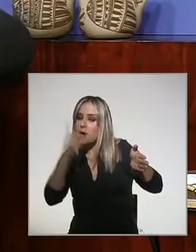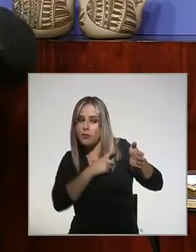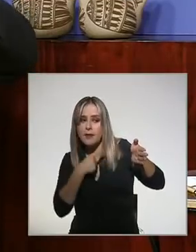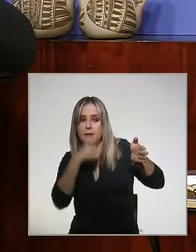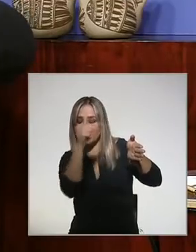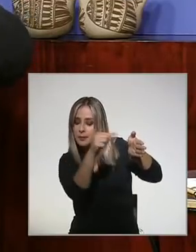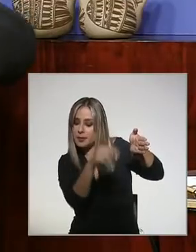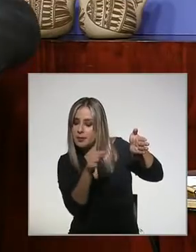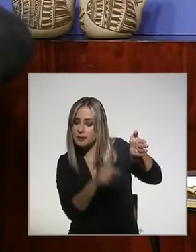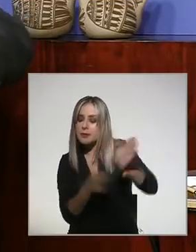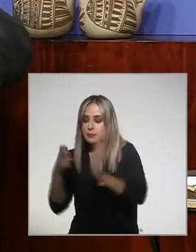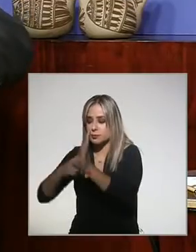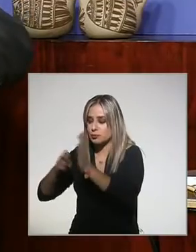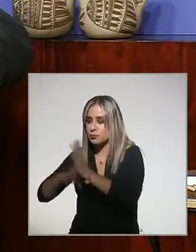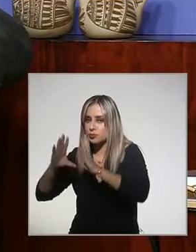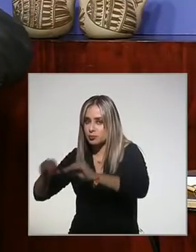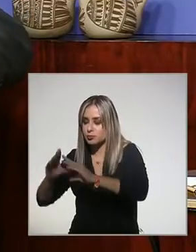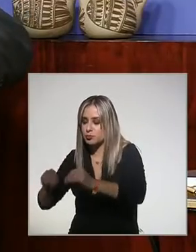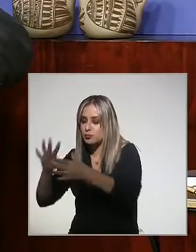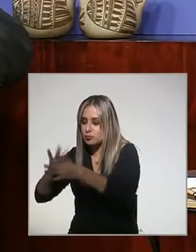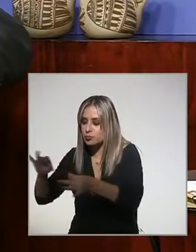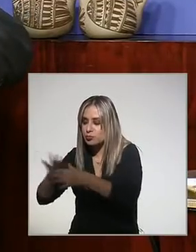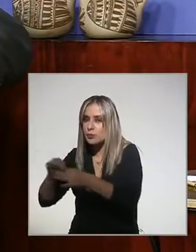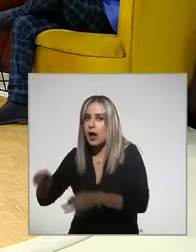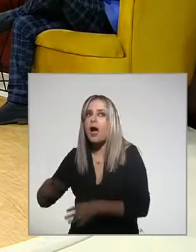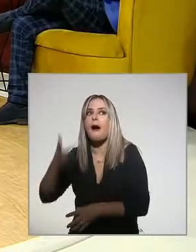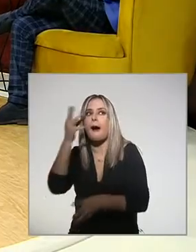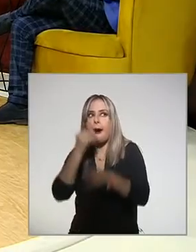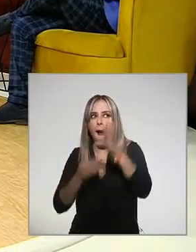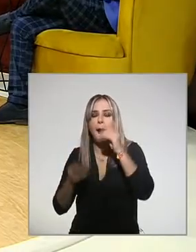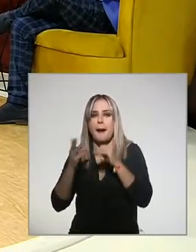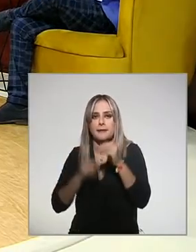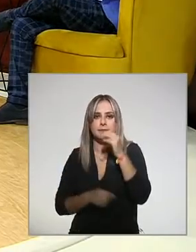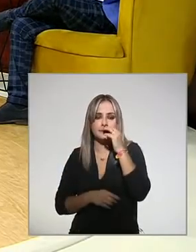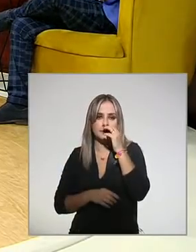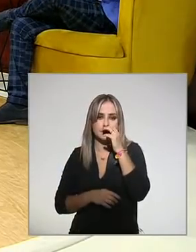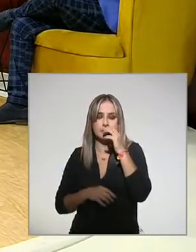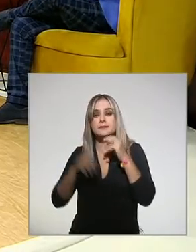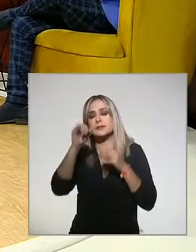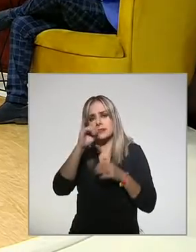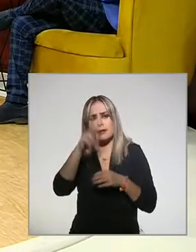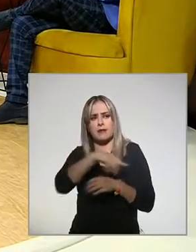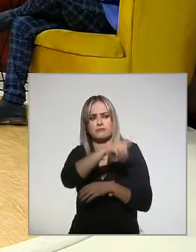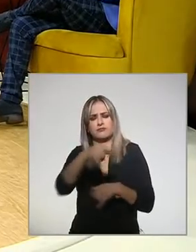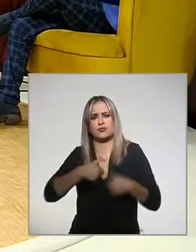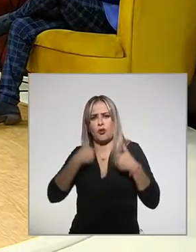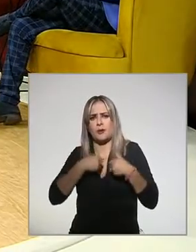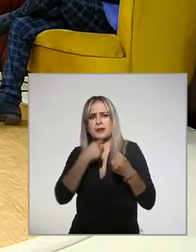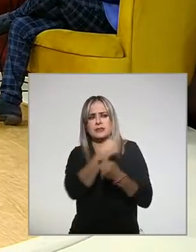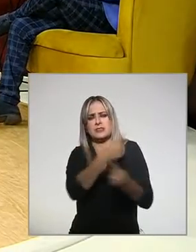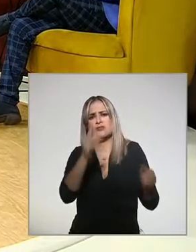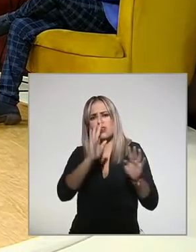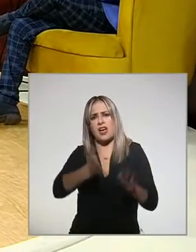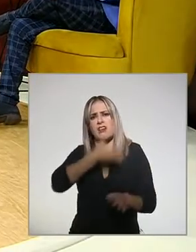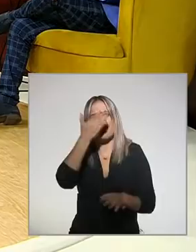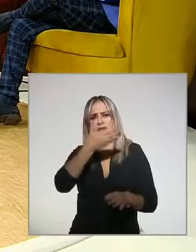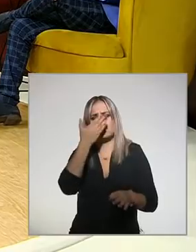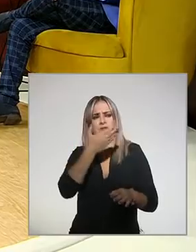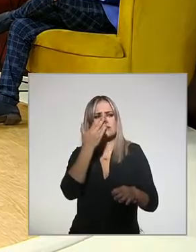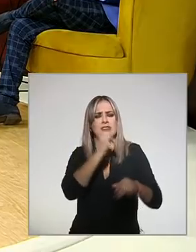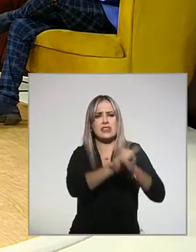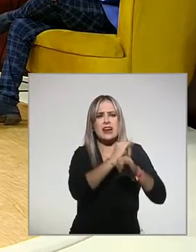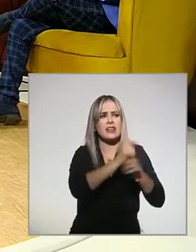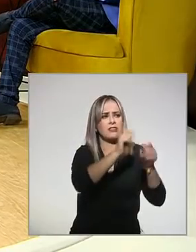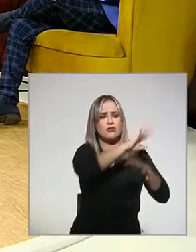te dé a entender lo que estás viendo en los medios digitales, lo aprendas. Ahora, claro. Están adaptados al medio digital. El punto es que no están adaptados a la vida